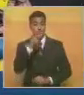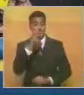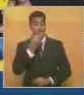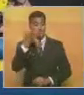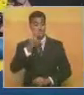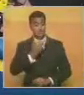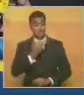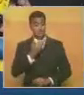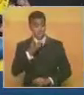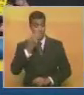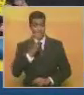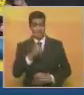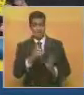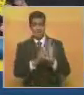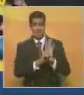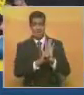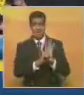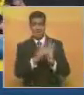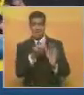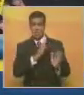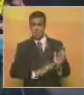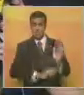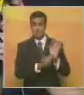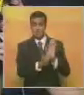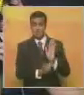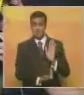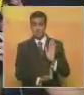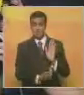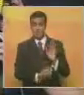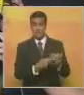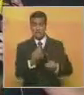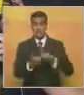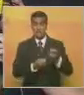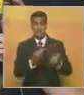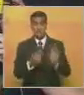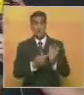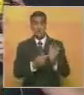es que de aprobarse esta ley tal y como está, pues obviamente el mercado de alquileres va a tender a cero.